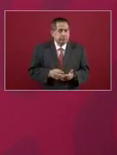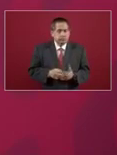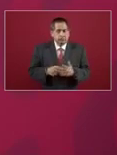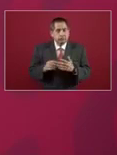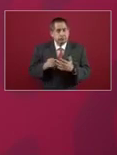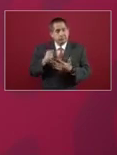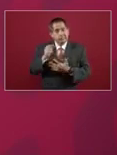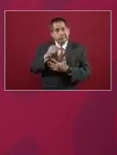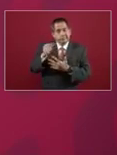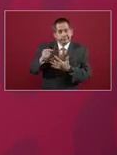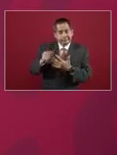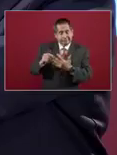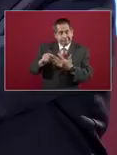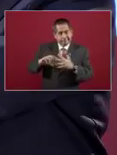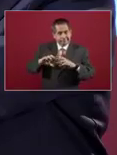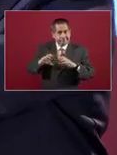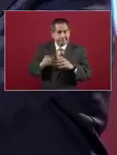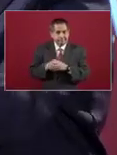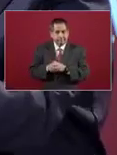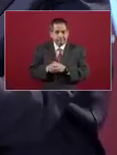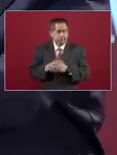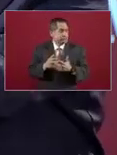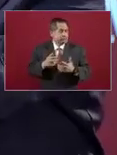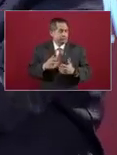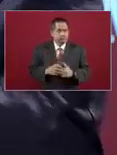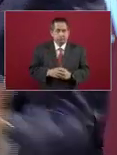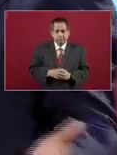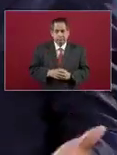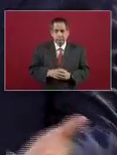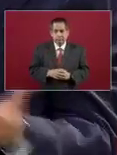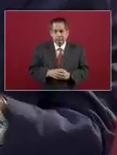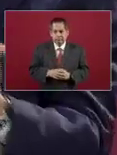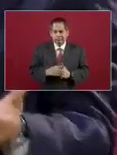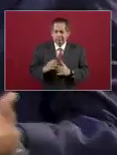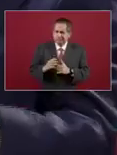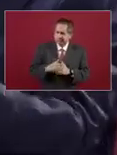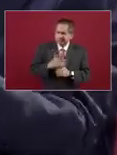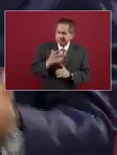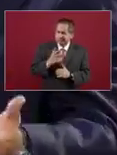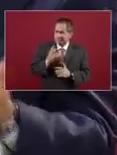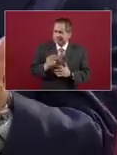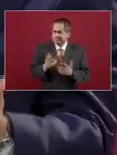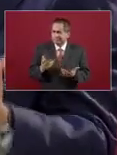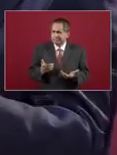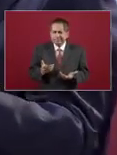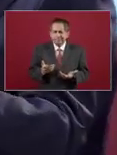todo esto, pues, ¿por qué no